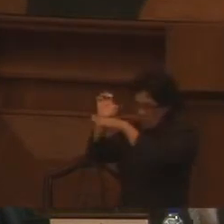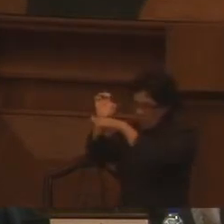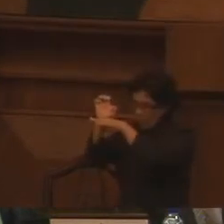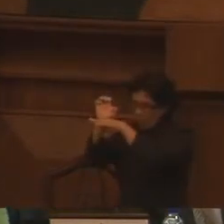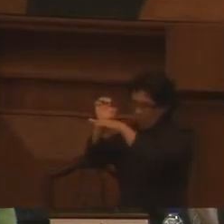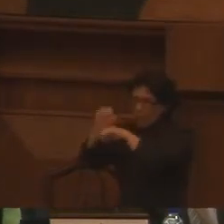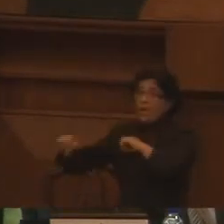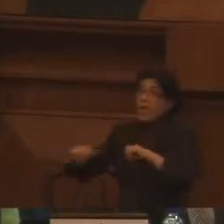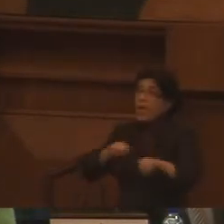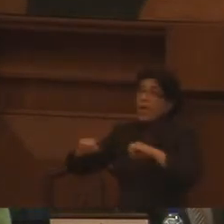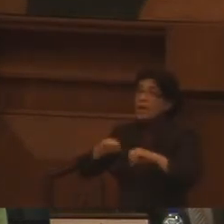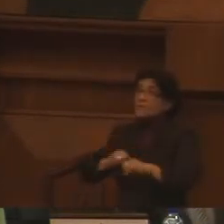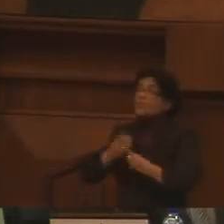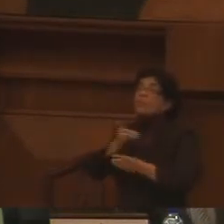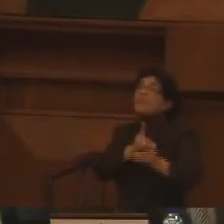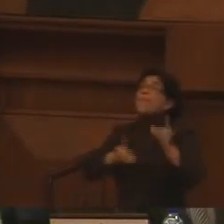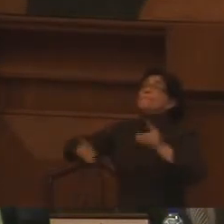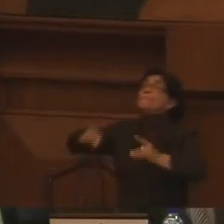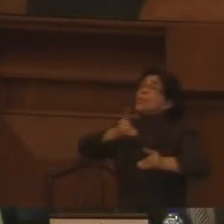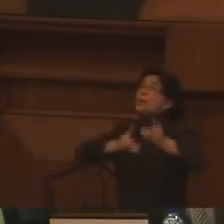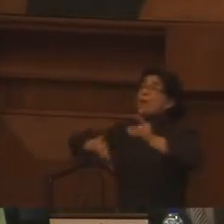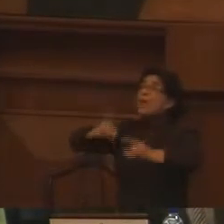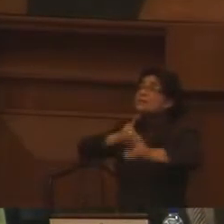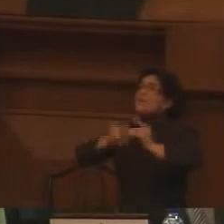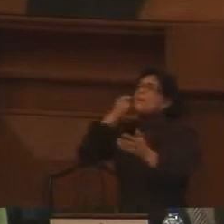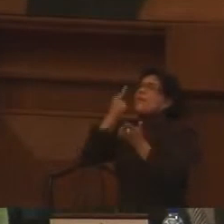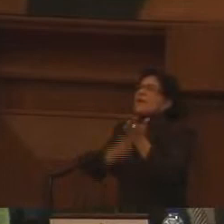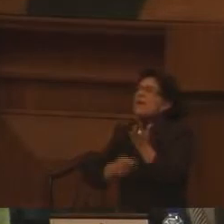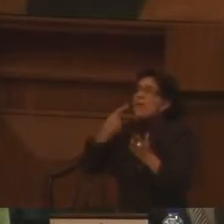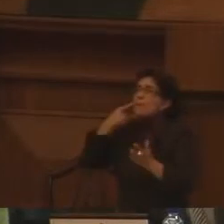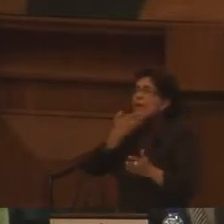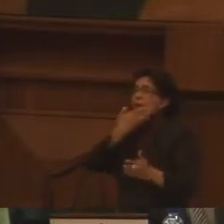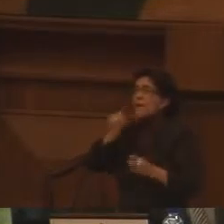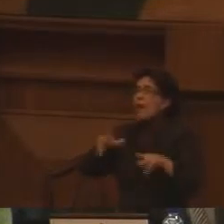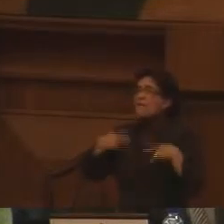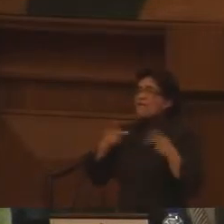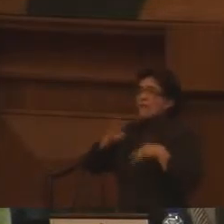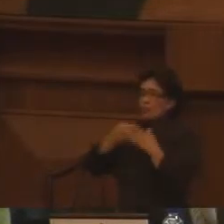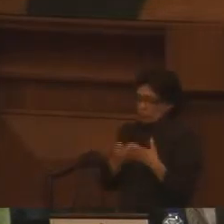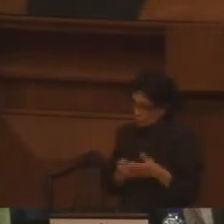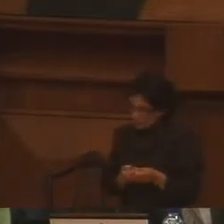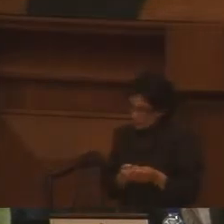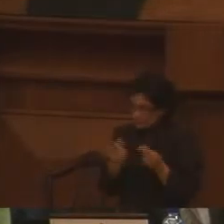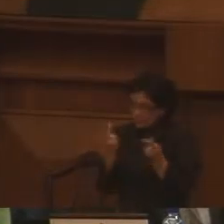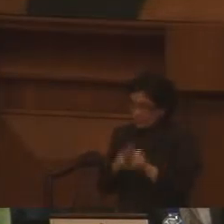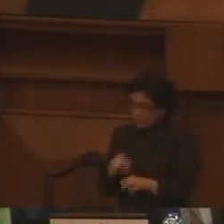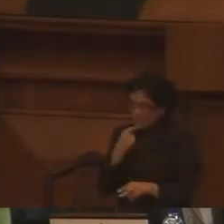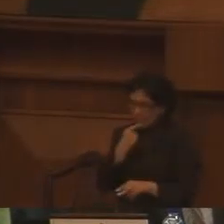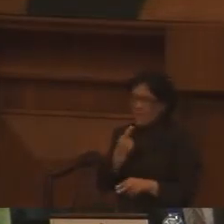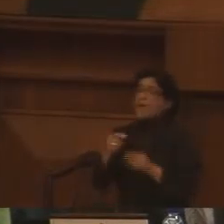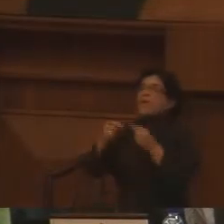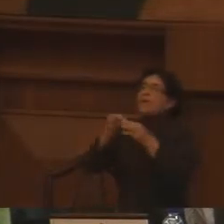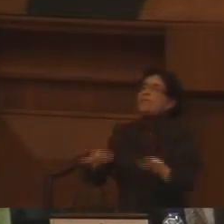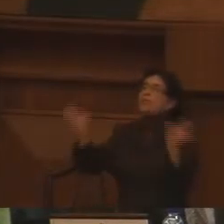productivas y sociales. Si la comunicación es un derecho y existe la necesidad de que